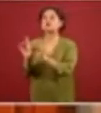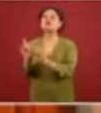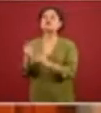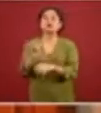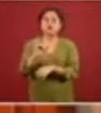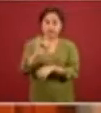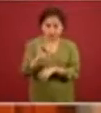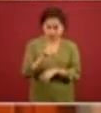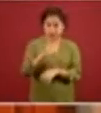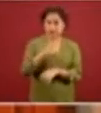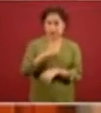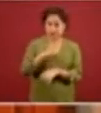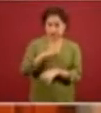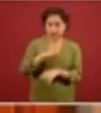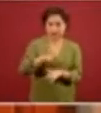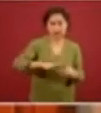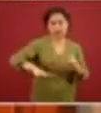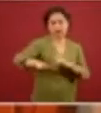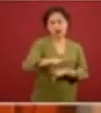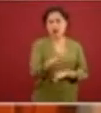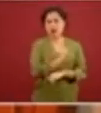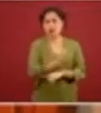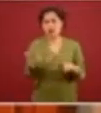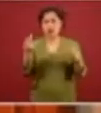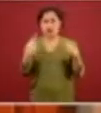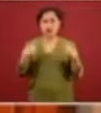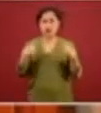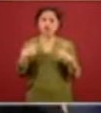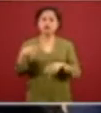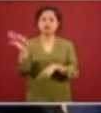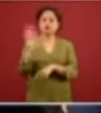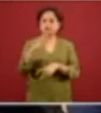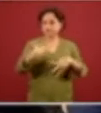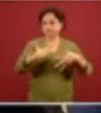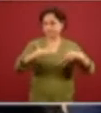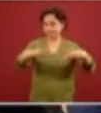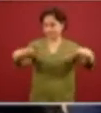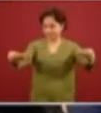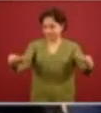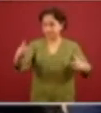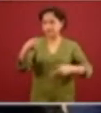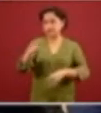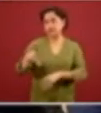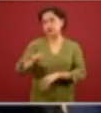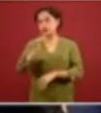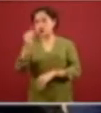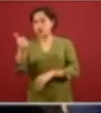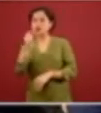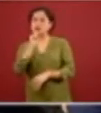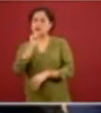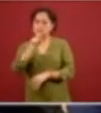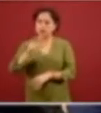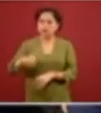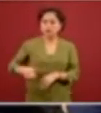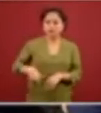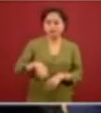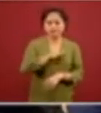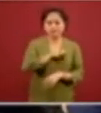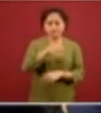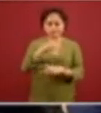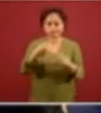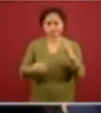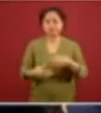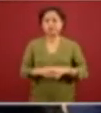y que no escapa a ninguno de nosotros. Punto importante también, el punto número 4 que ven